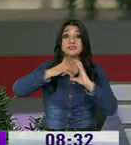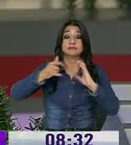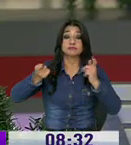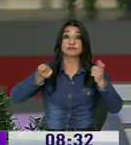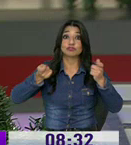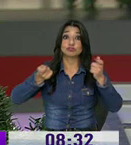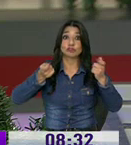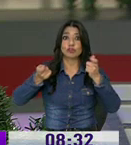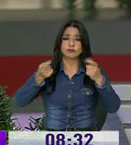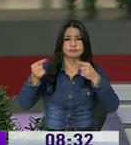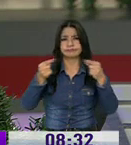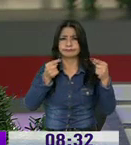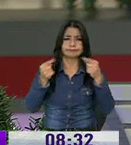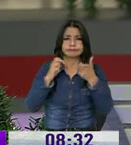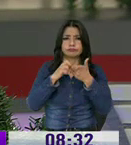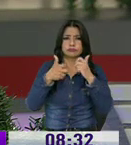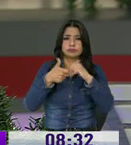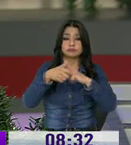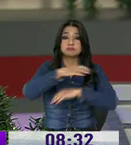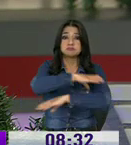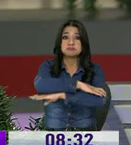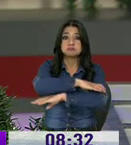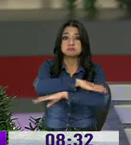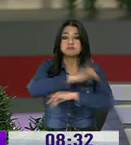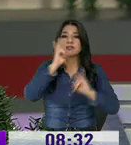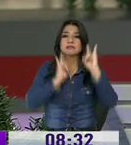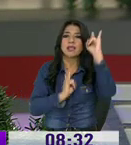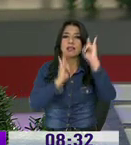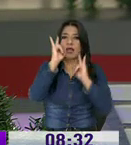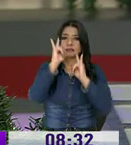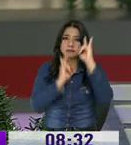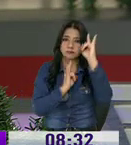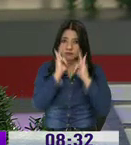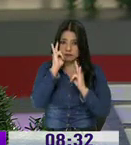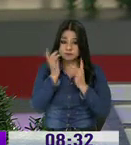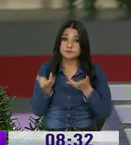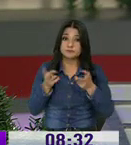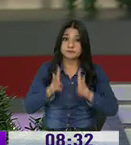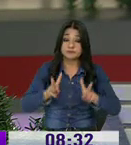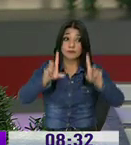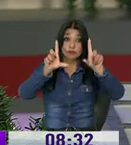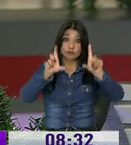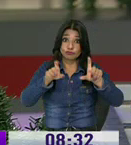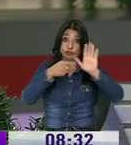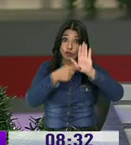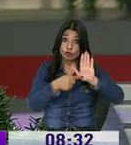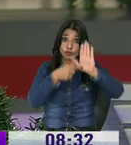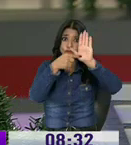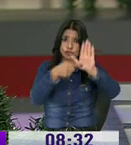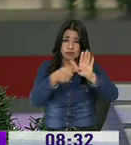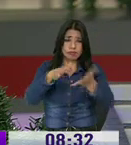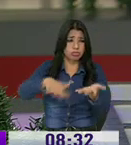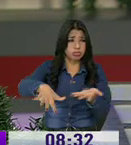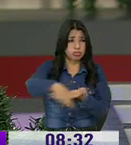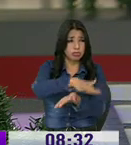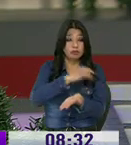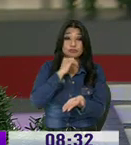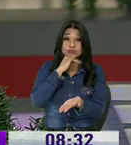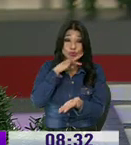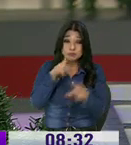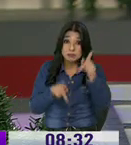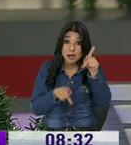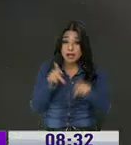controlaron un disturbio registrado en el malecón de Salinas. Además, desmintieron una fotografía que mostraba insalubridad en las